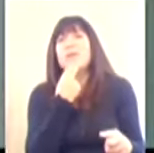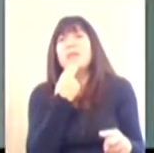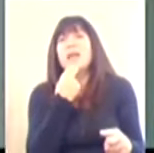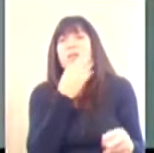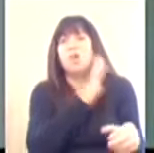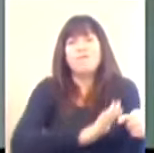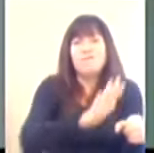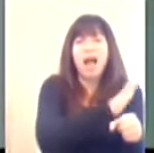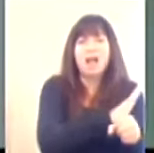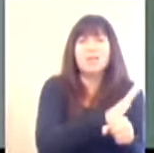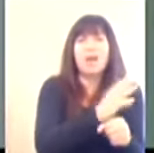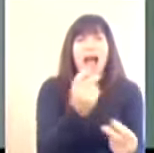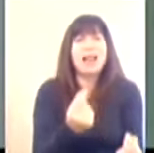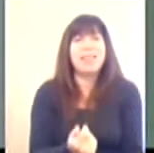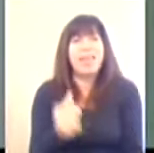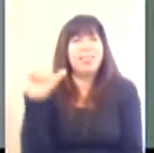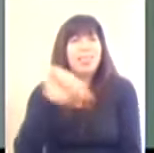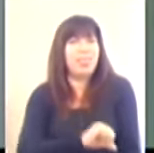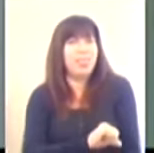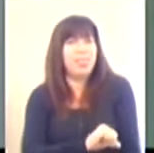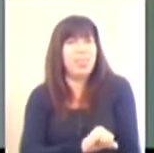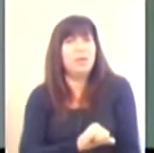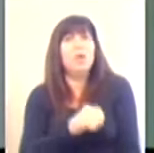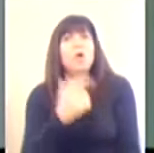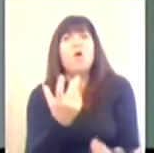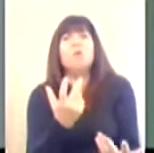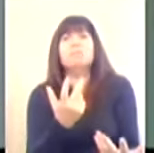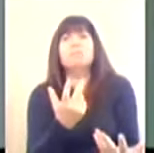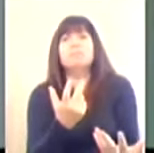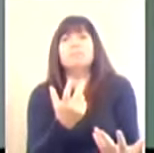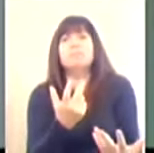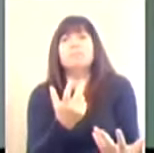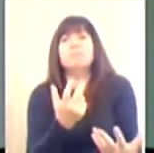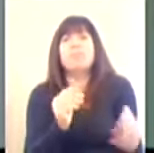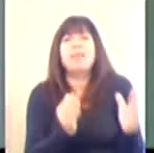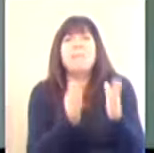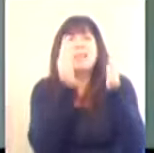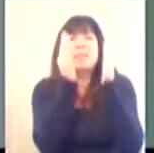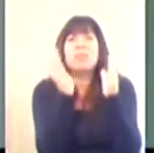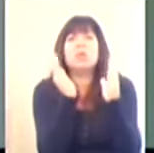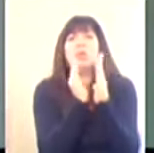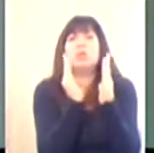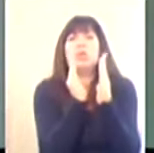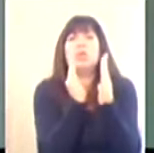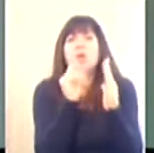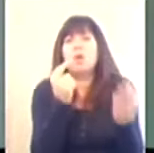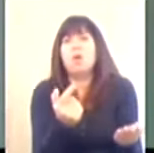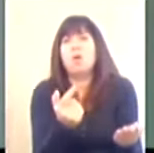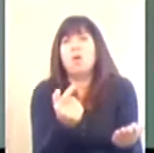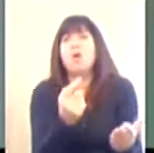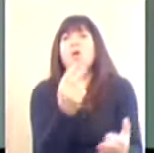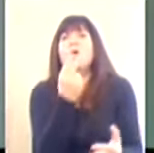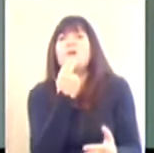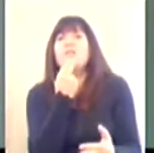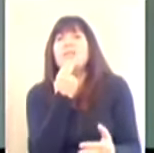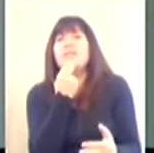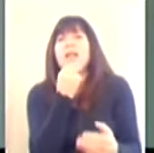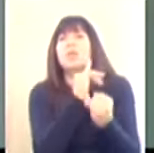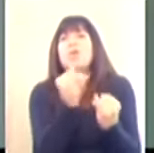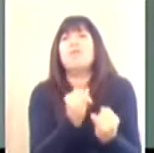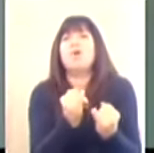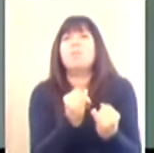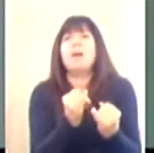mala calidad, fundamentalmente barrios construidos en los 80, con departamentos muy chicos, baja materialidad, porque estaba viviendo de manera muy